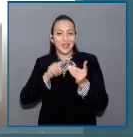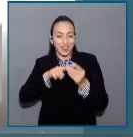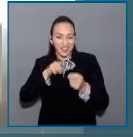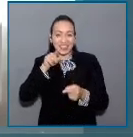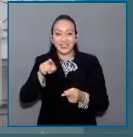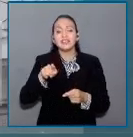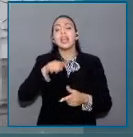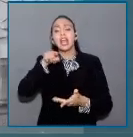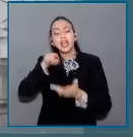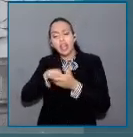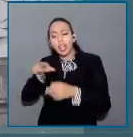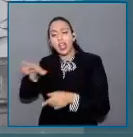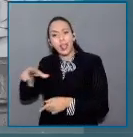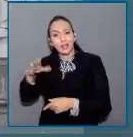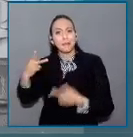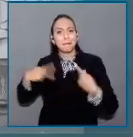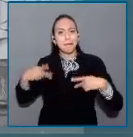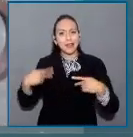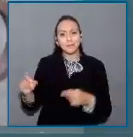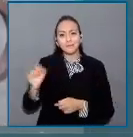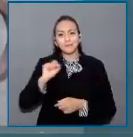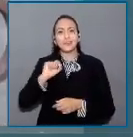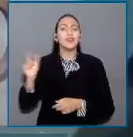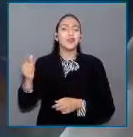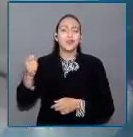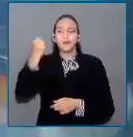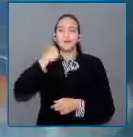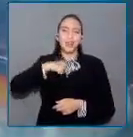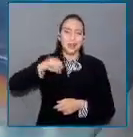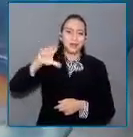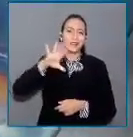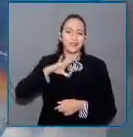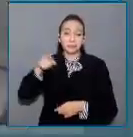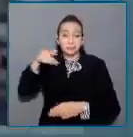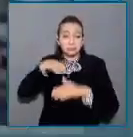varios personajes célebres de nuestra historia. Entrada libre.